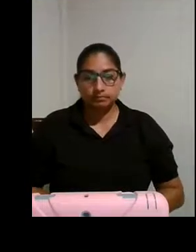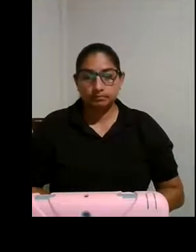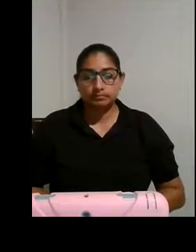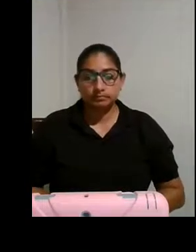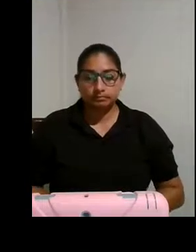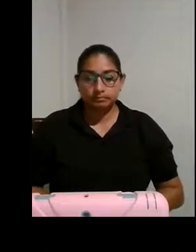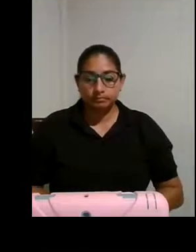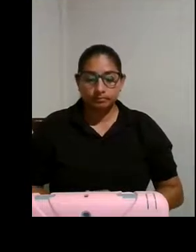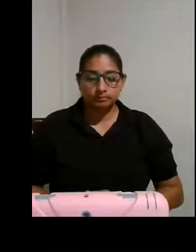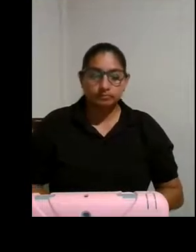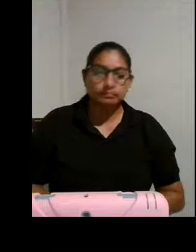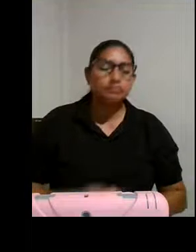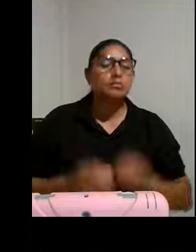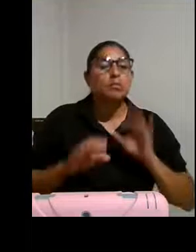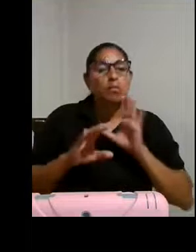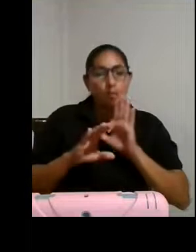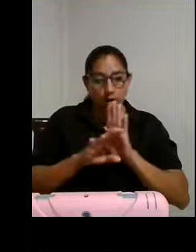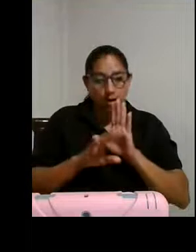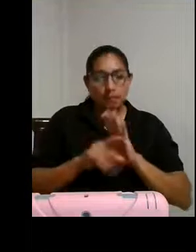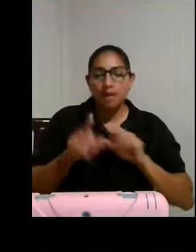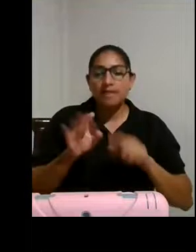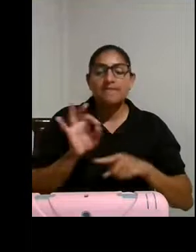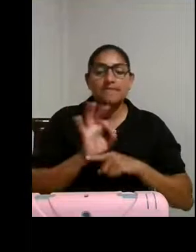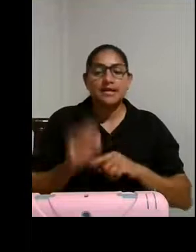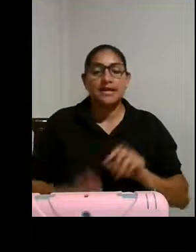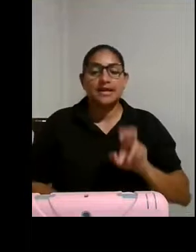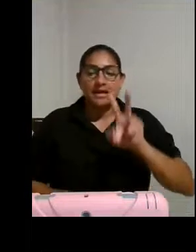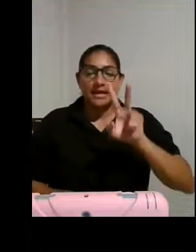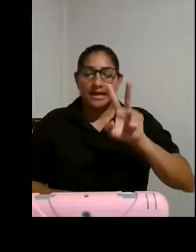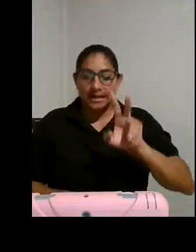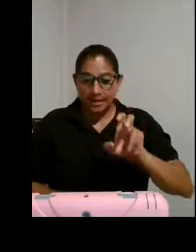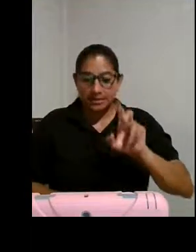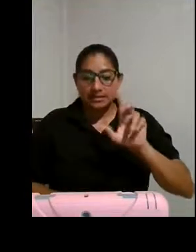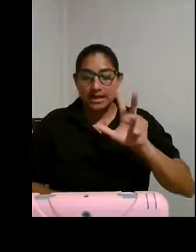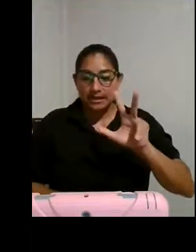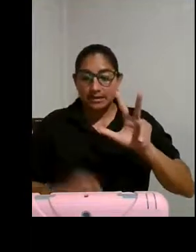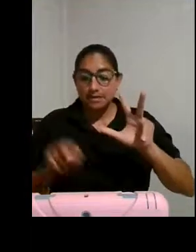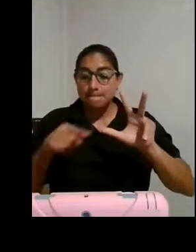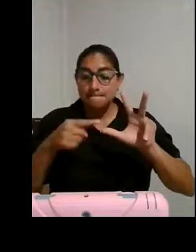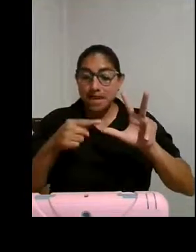si nosotros teníamos la función x a la 3 menos x,